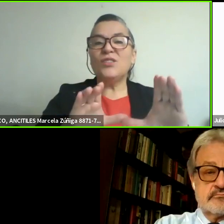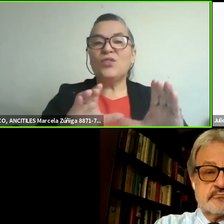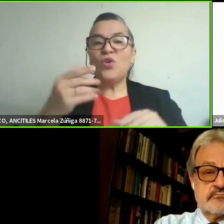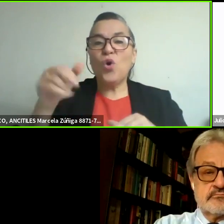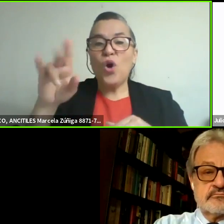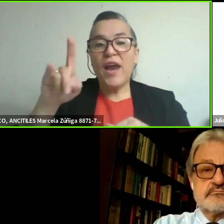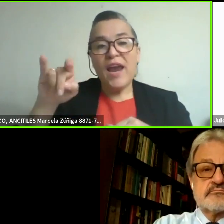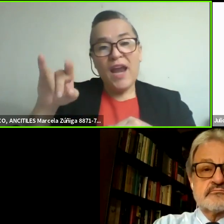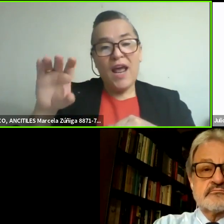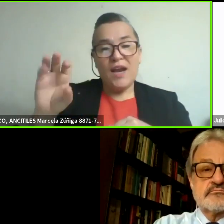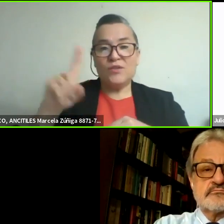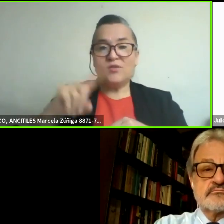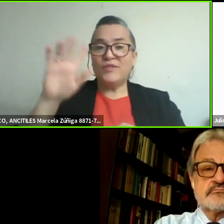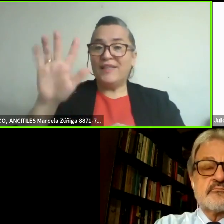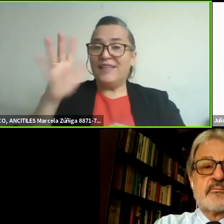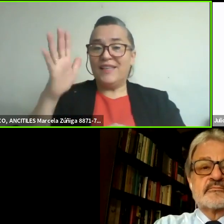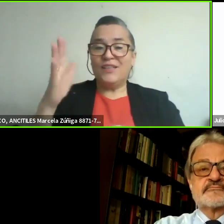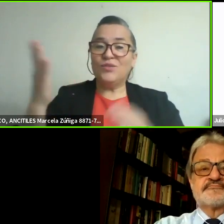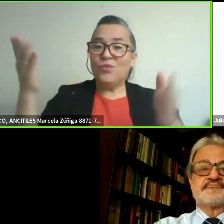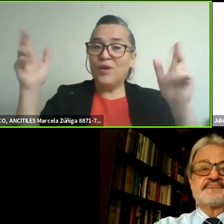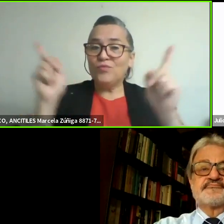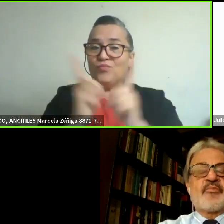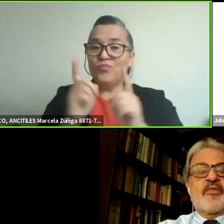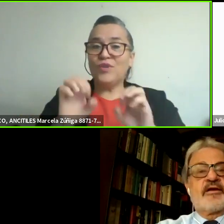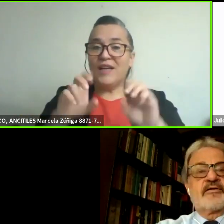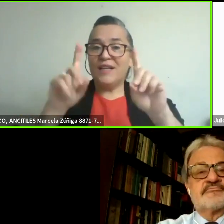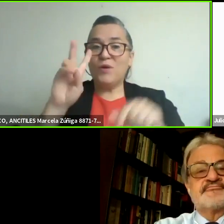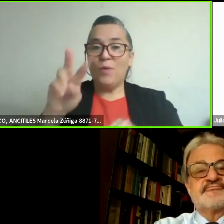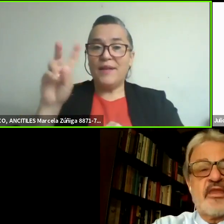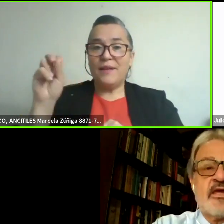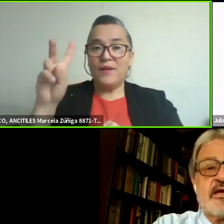de este quinto encuentro académico del 2021